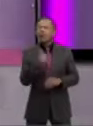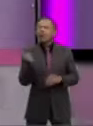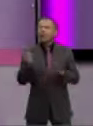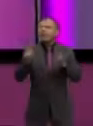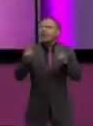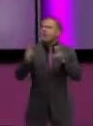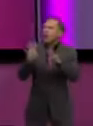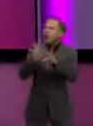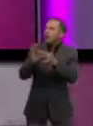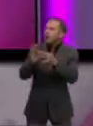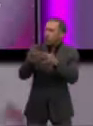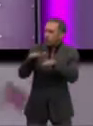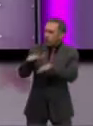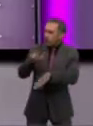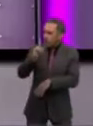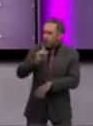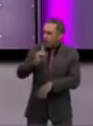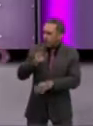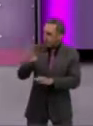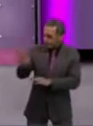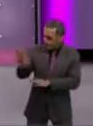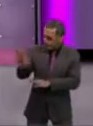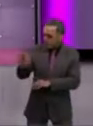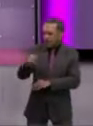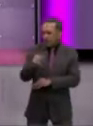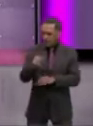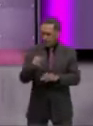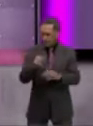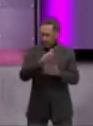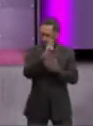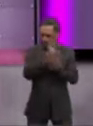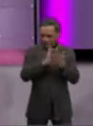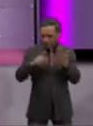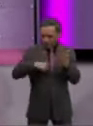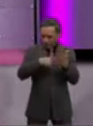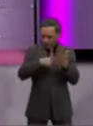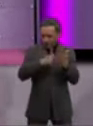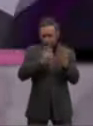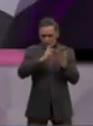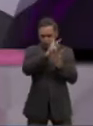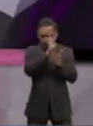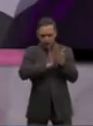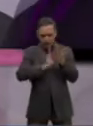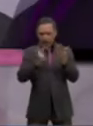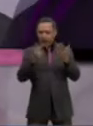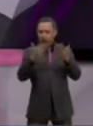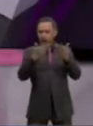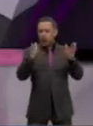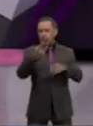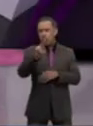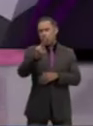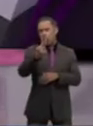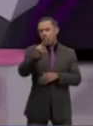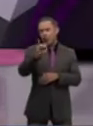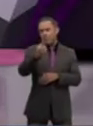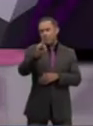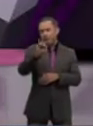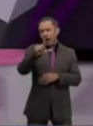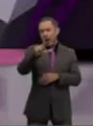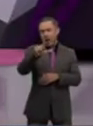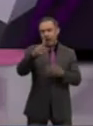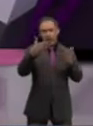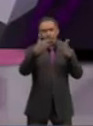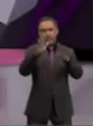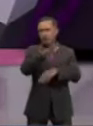ver, creo que hay un desconocimiento en términos de política pública. Estos programas son universales. Esto quiere decir que incluye también a las